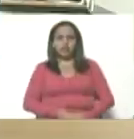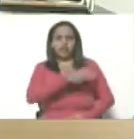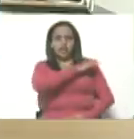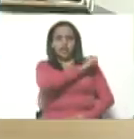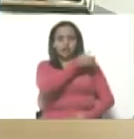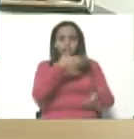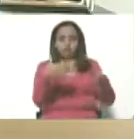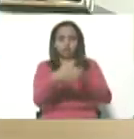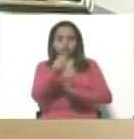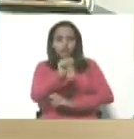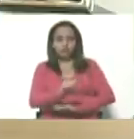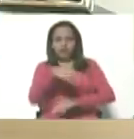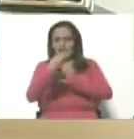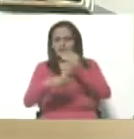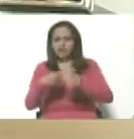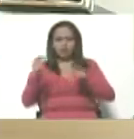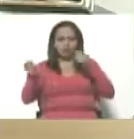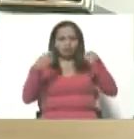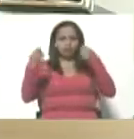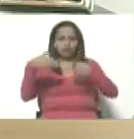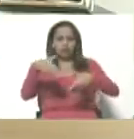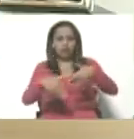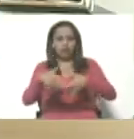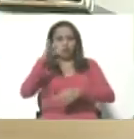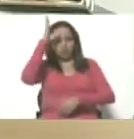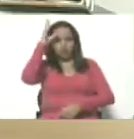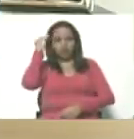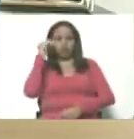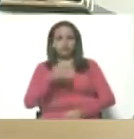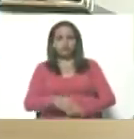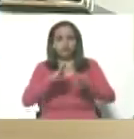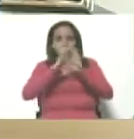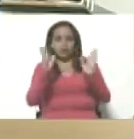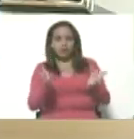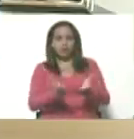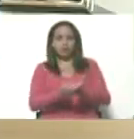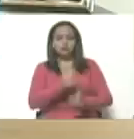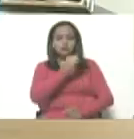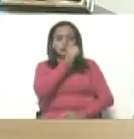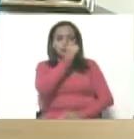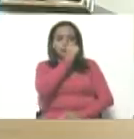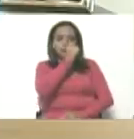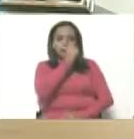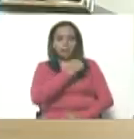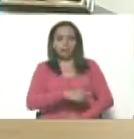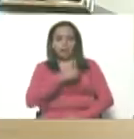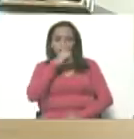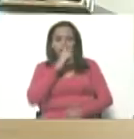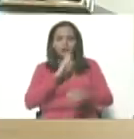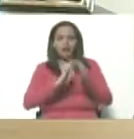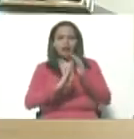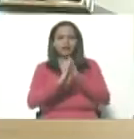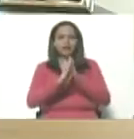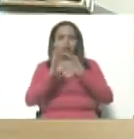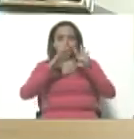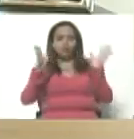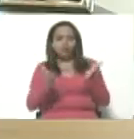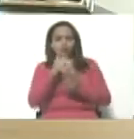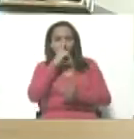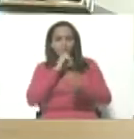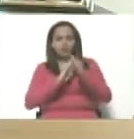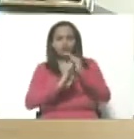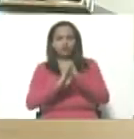Sur haciendo campaña electoral por Trump. ¿Ah? Y el mundo calla, el mundo calla, el